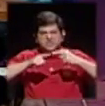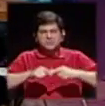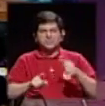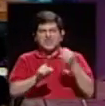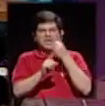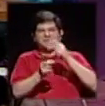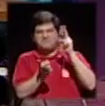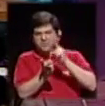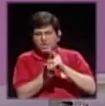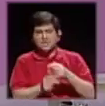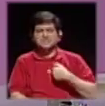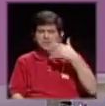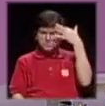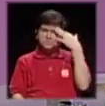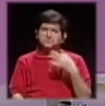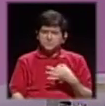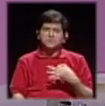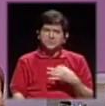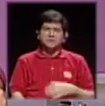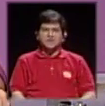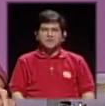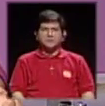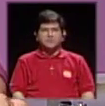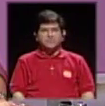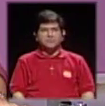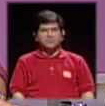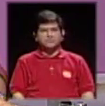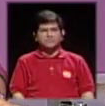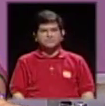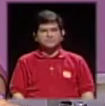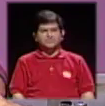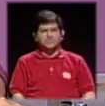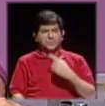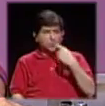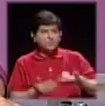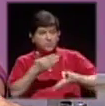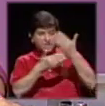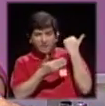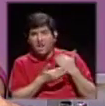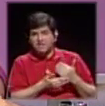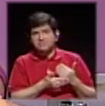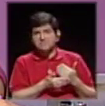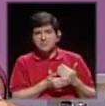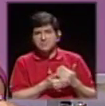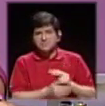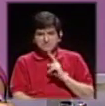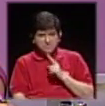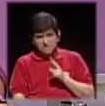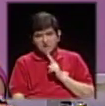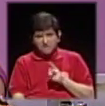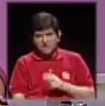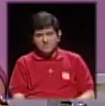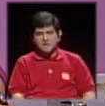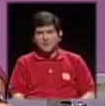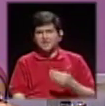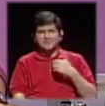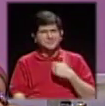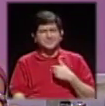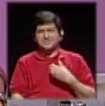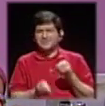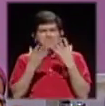sexual. Sí, a mí me parece que, como yo decía anteriormente, que realmente hay